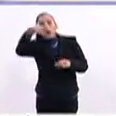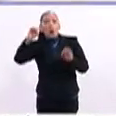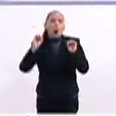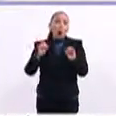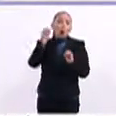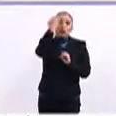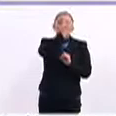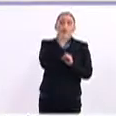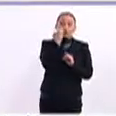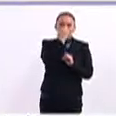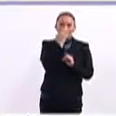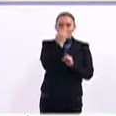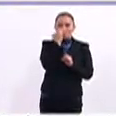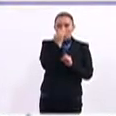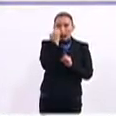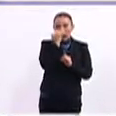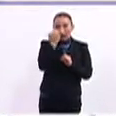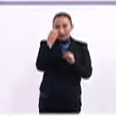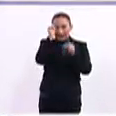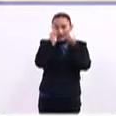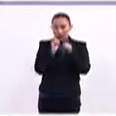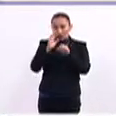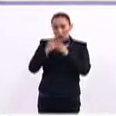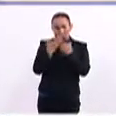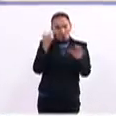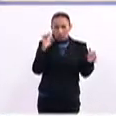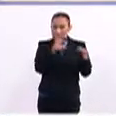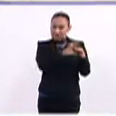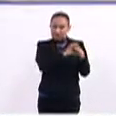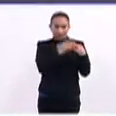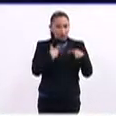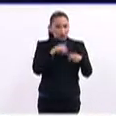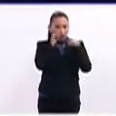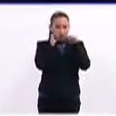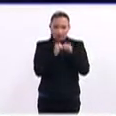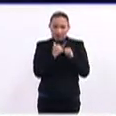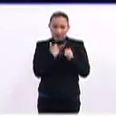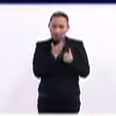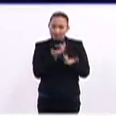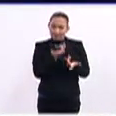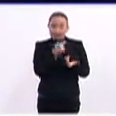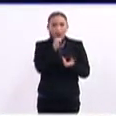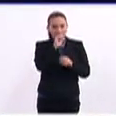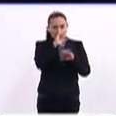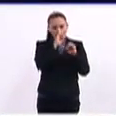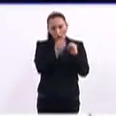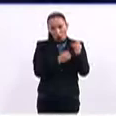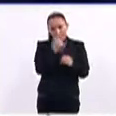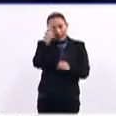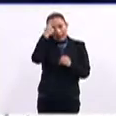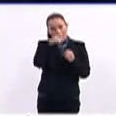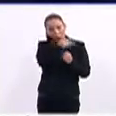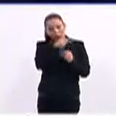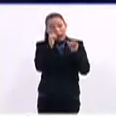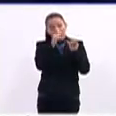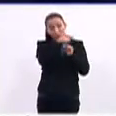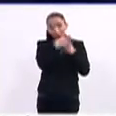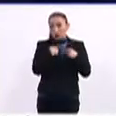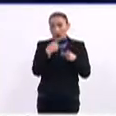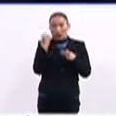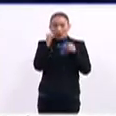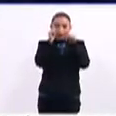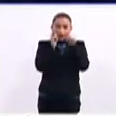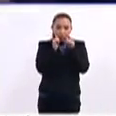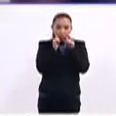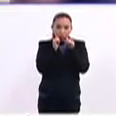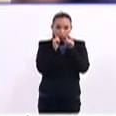escuelas de ciegos que se juntaban. Yo tengo una enorme relación con gente ciega, ¿no? Mi obra también siempre considera a la gente que no puede ver con